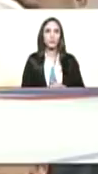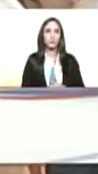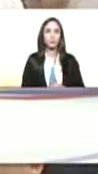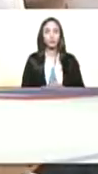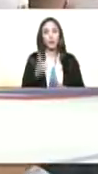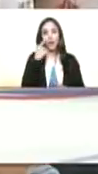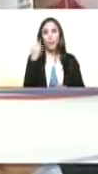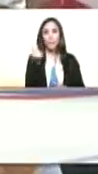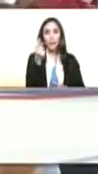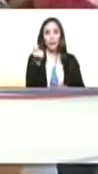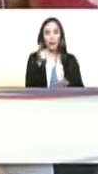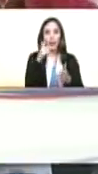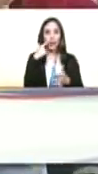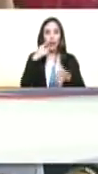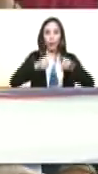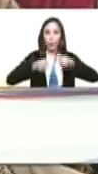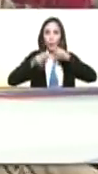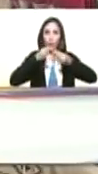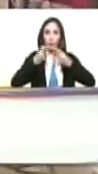Atención, CLAP.